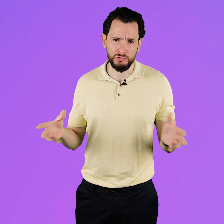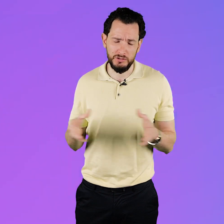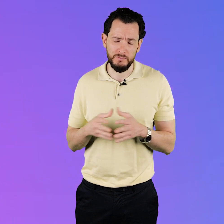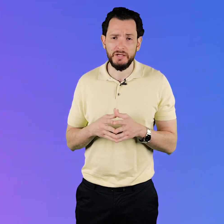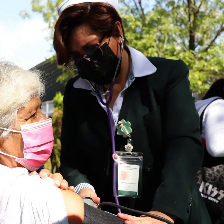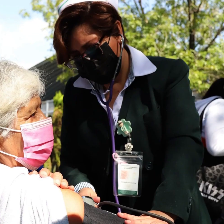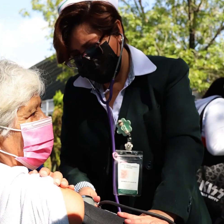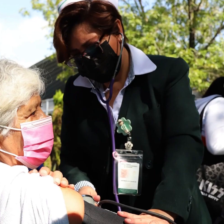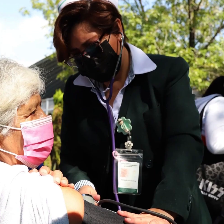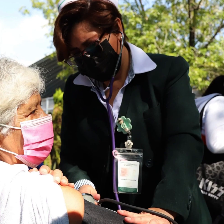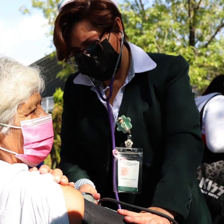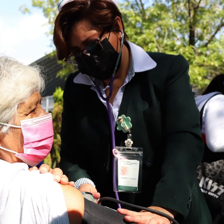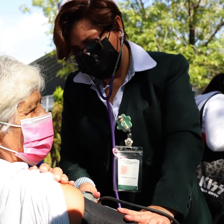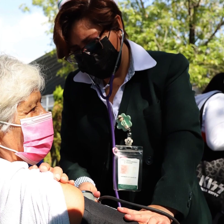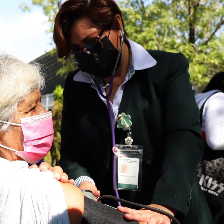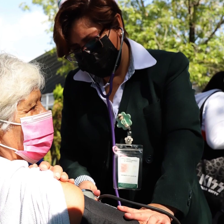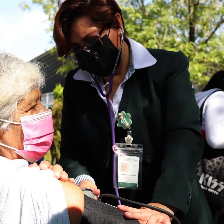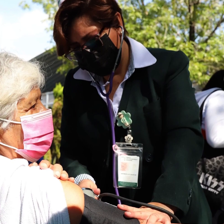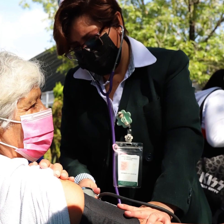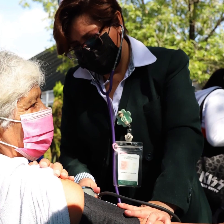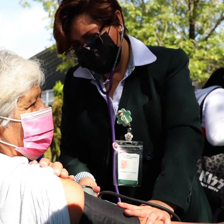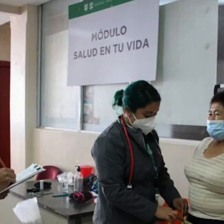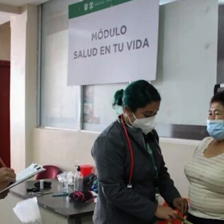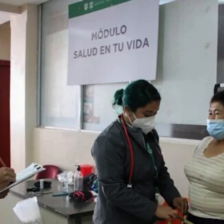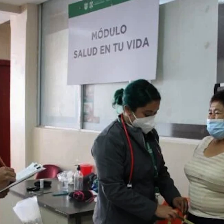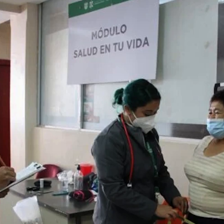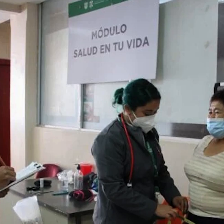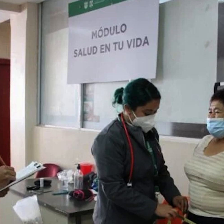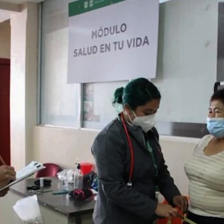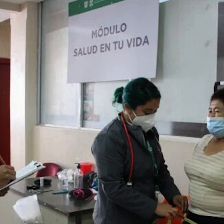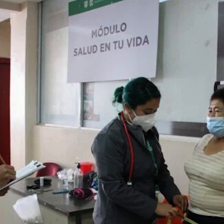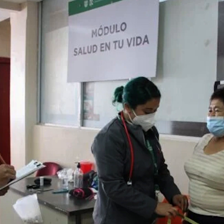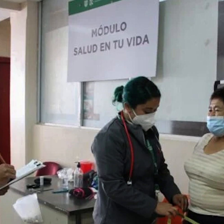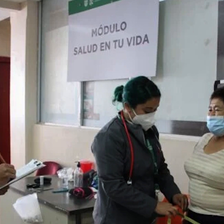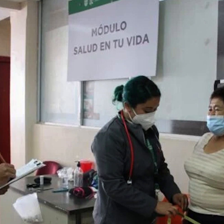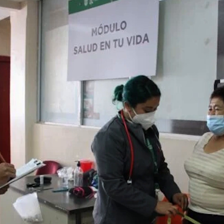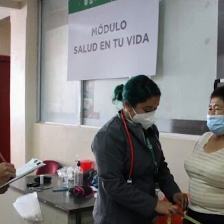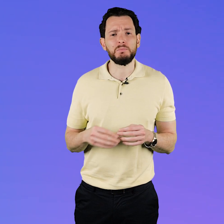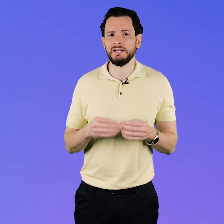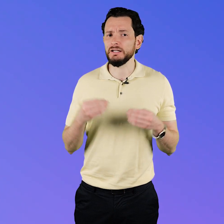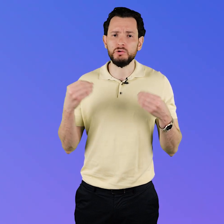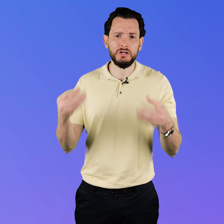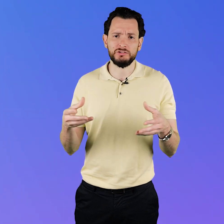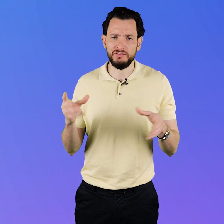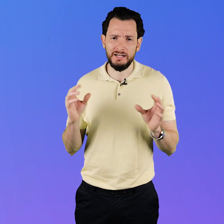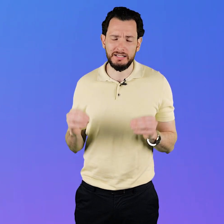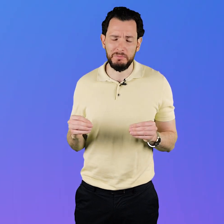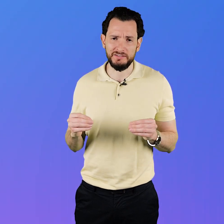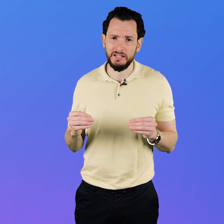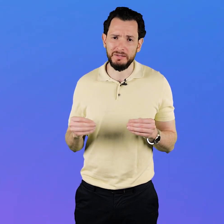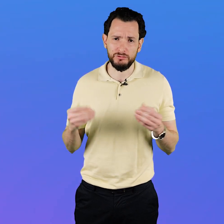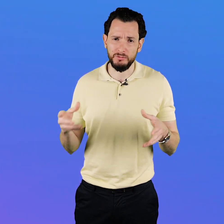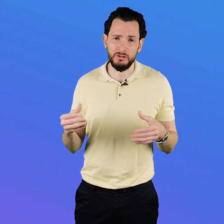electores lo que sucedió. Me parece que el tema de la salud pública, uno de los temas más cruciales, no se va a resolver porque ninguno de los tres tiene